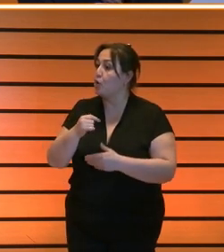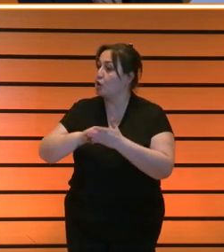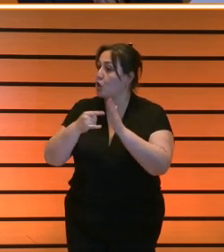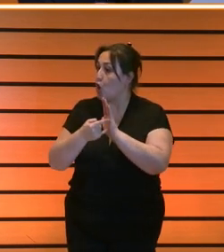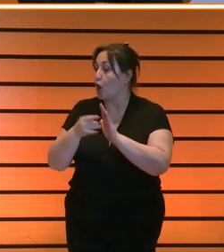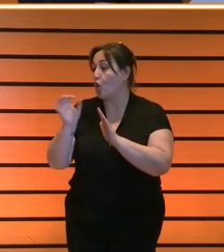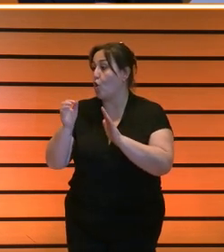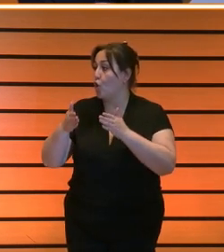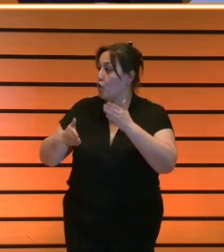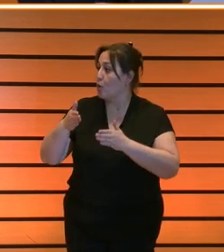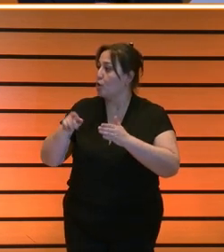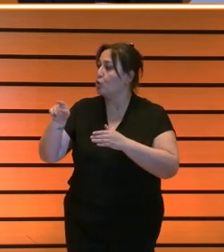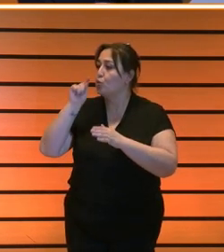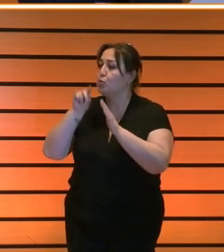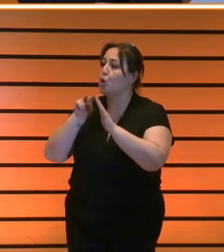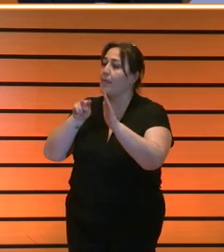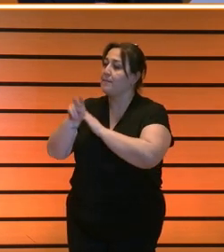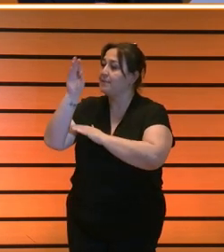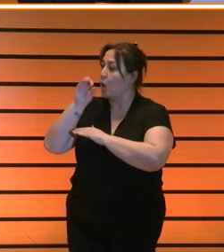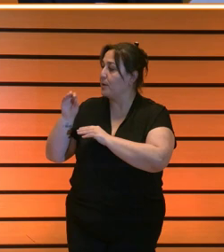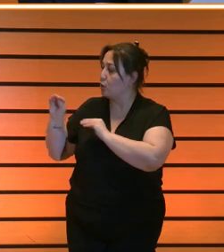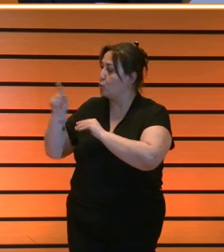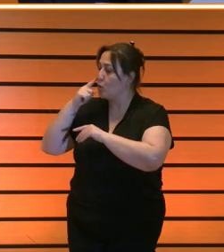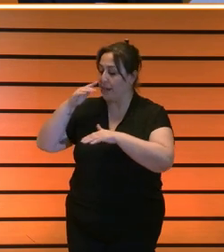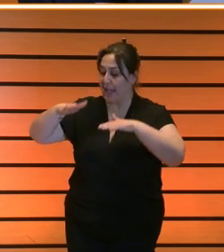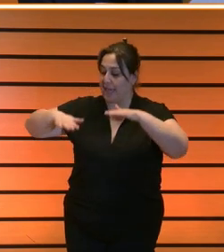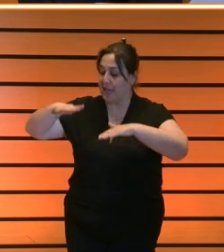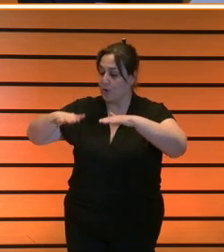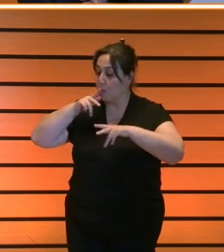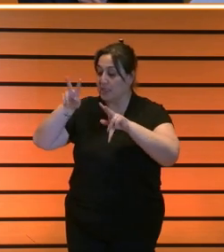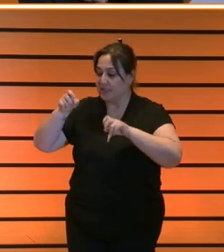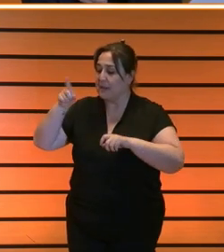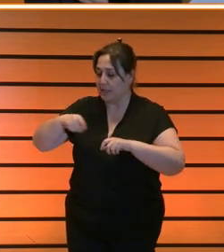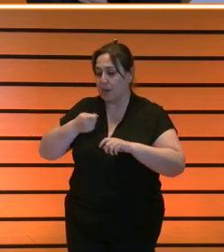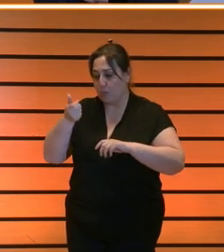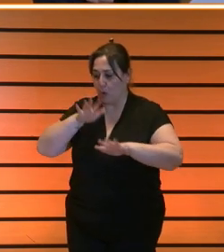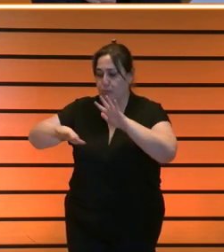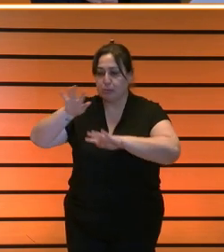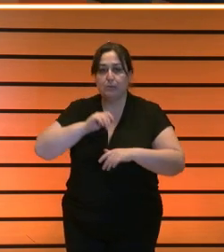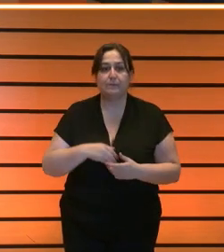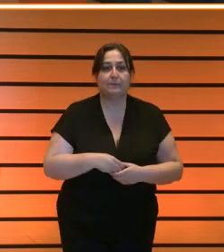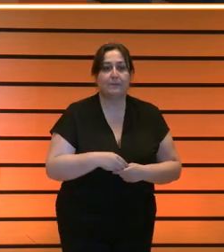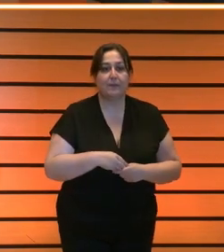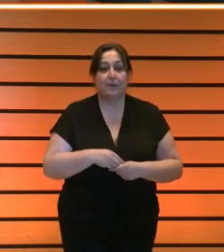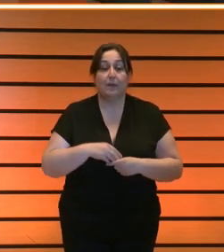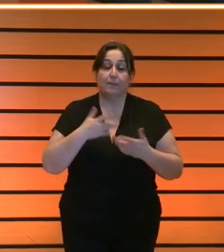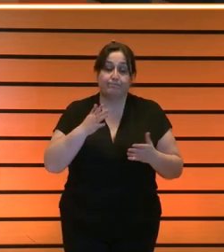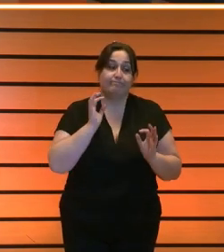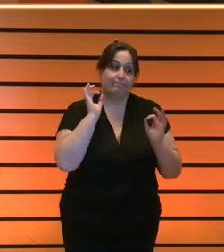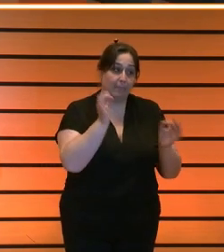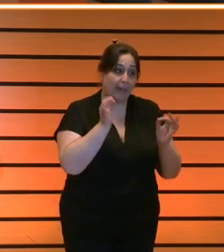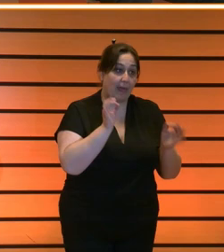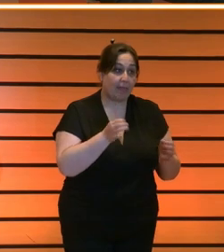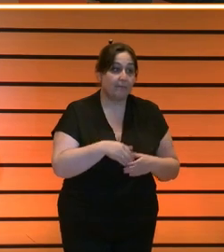robótico Tú cómo ves Ese equilibrio porque ahí también hay run run bueno efectivamente